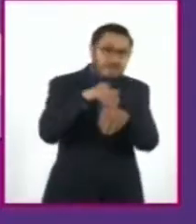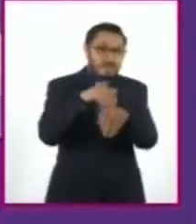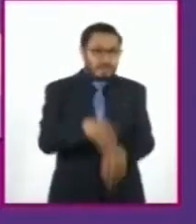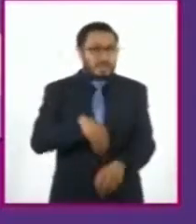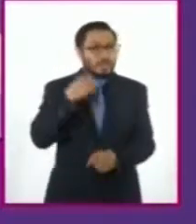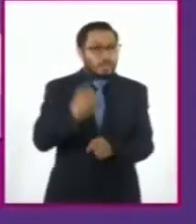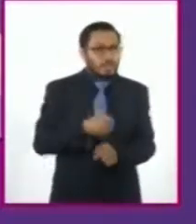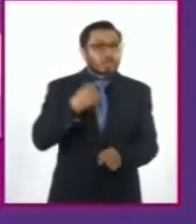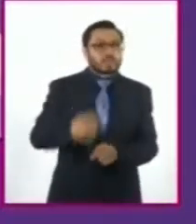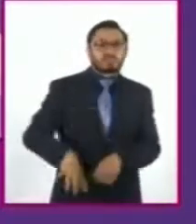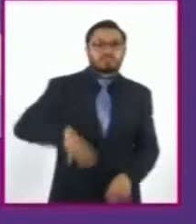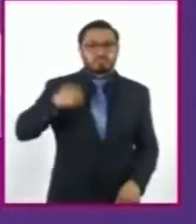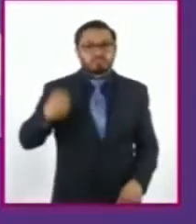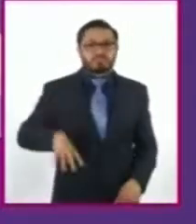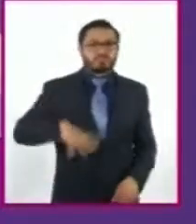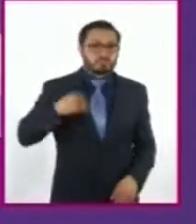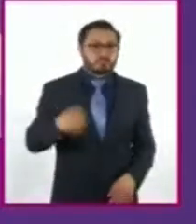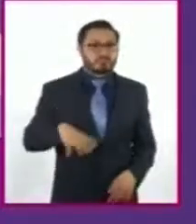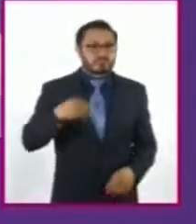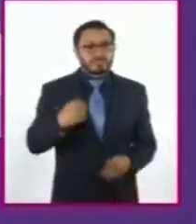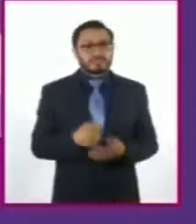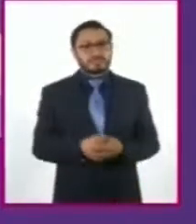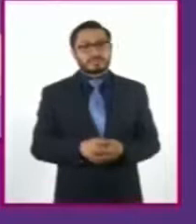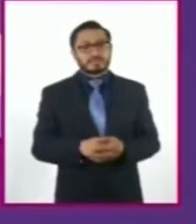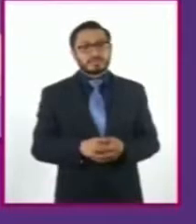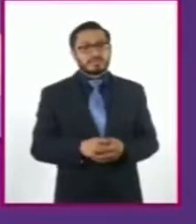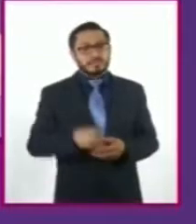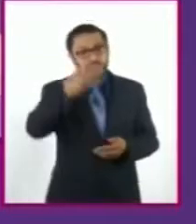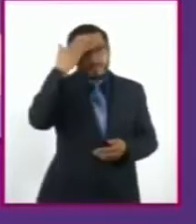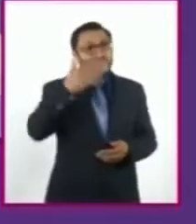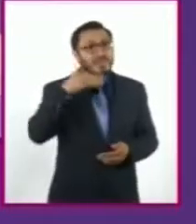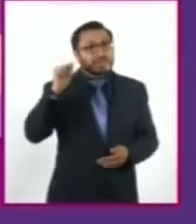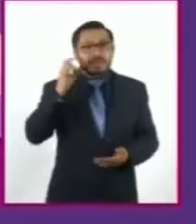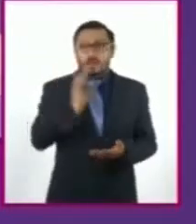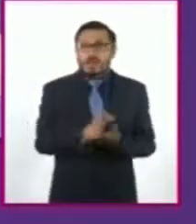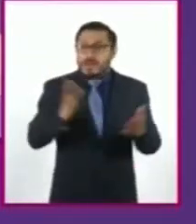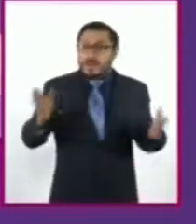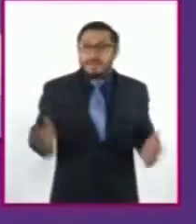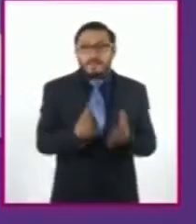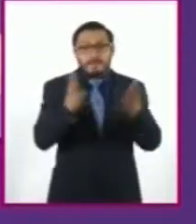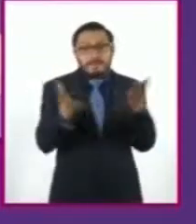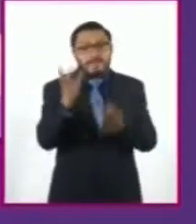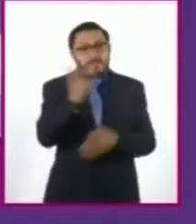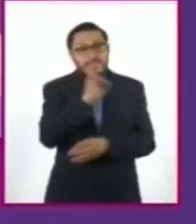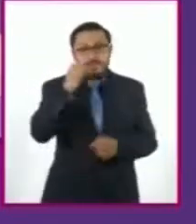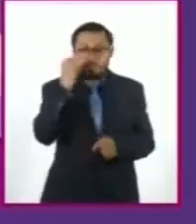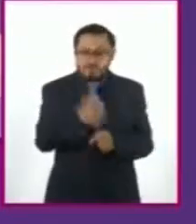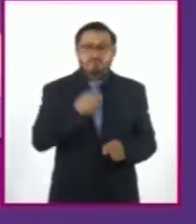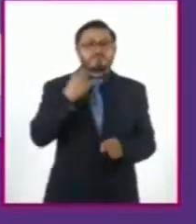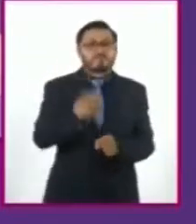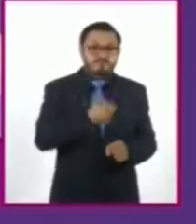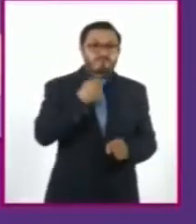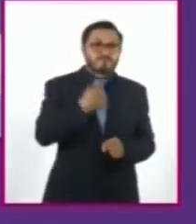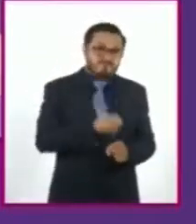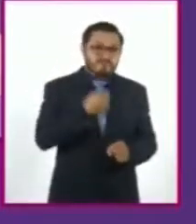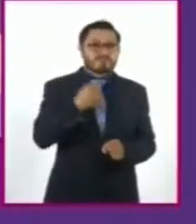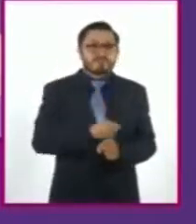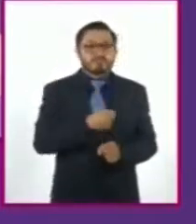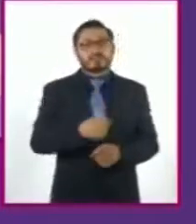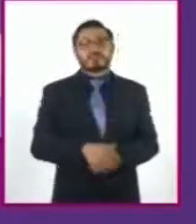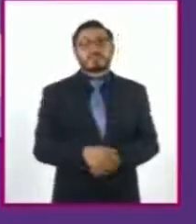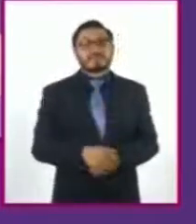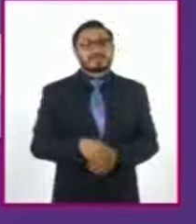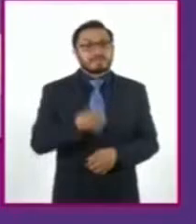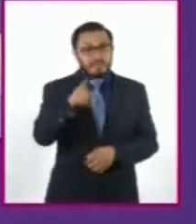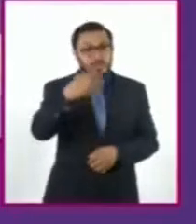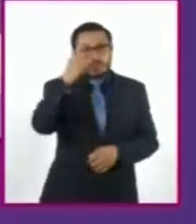perseverancia. Las capacidades solo se fortalecen si se practican con constancia.